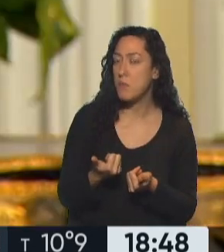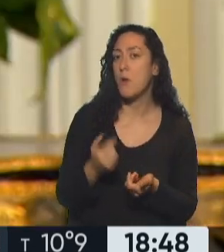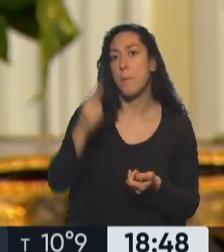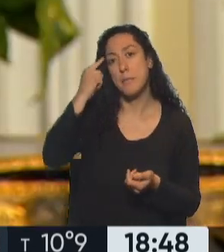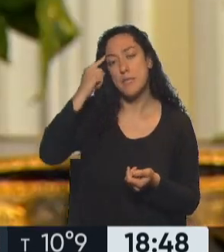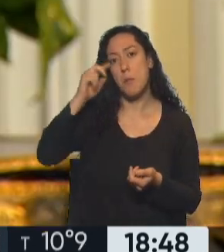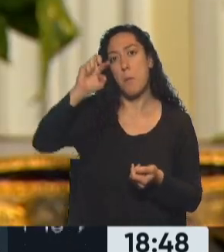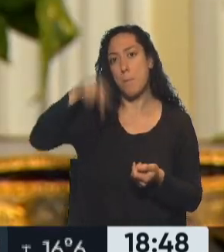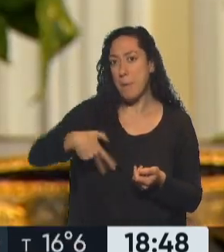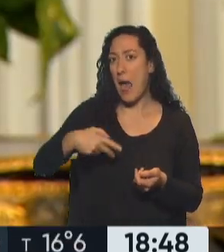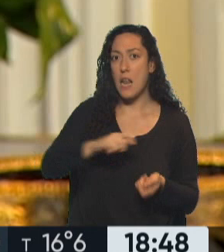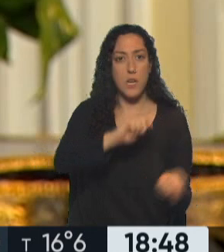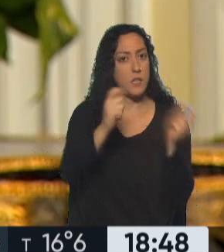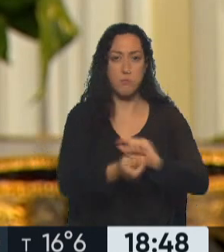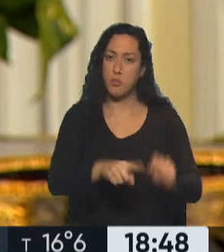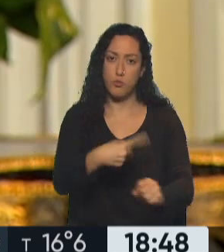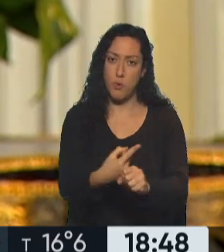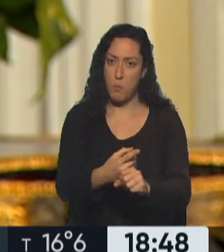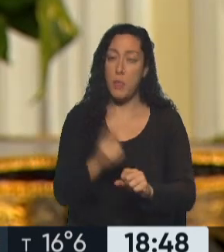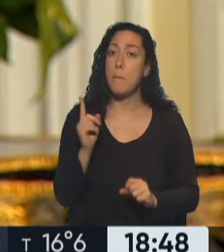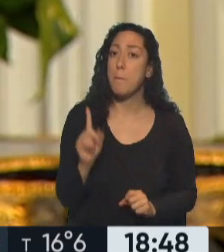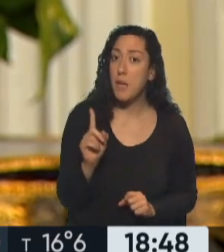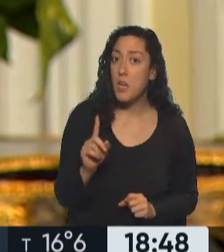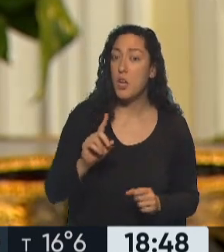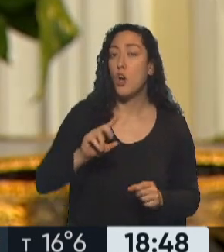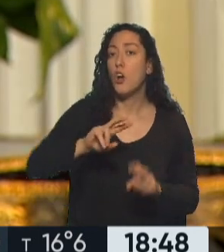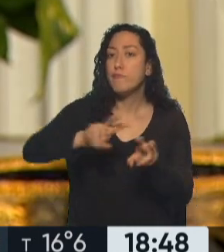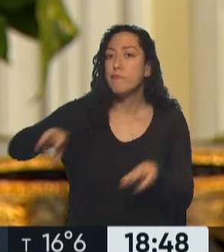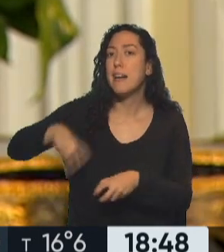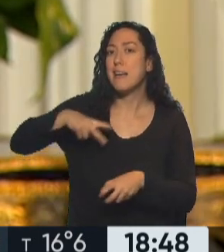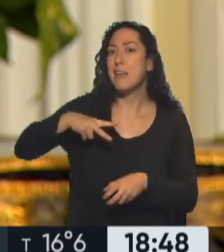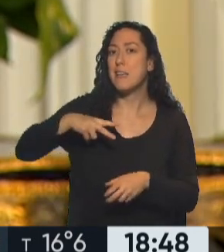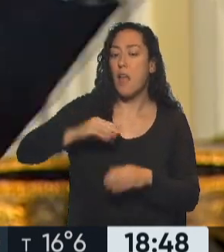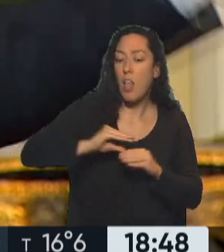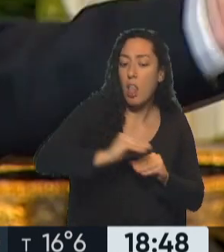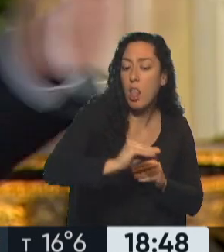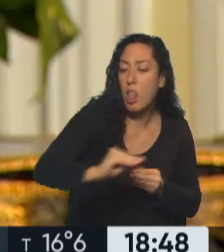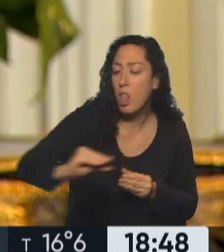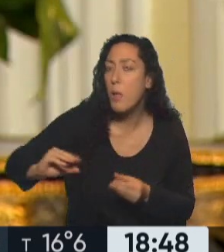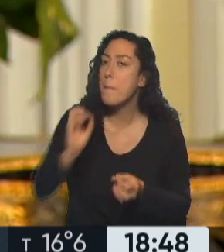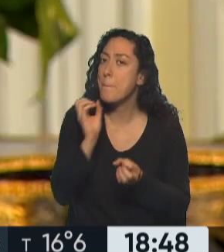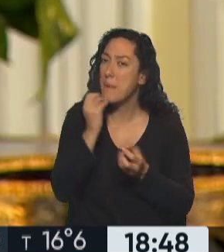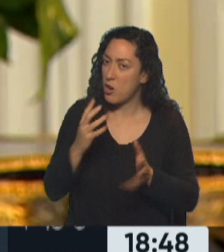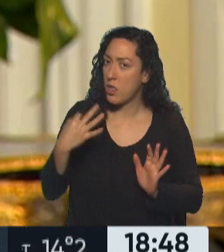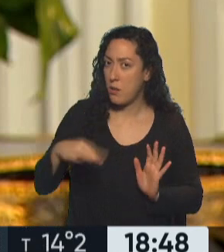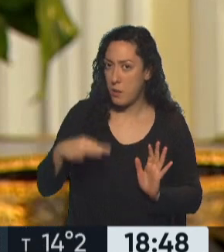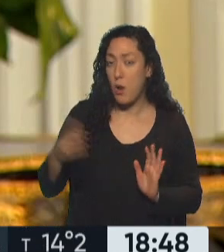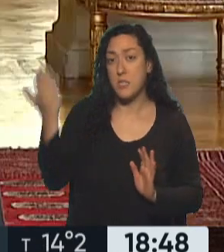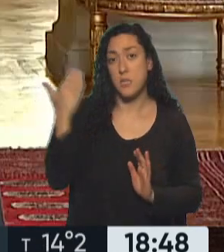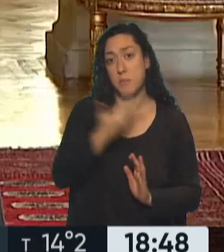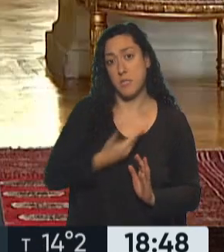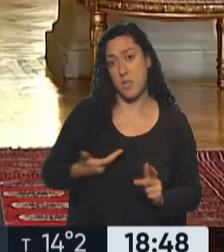ruta invariable, pero en donde la riqueza tiene que ser mejor distribuida. Lo decía ayer el presidente en su discurso.